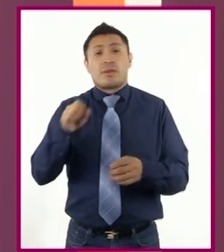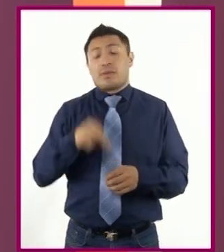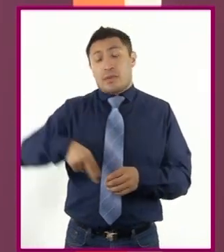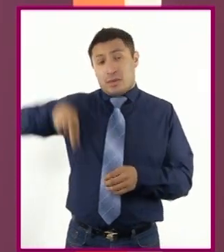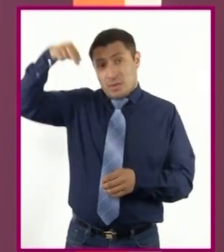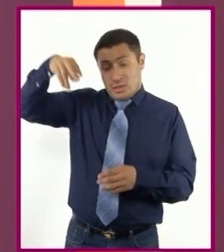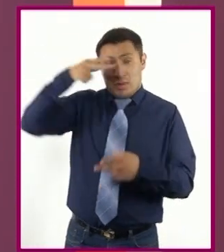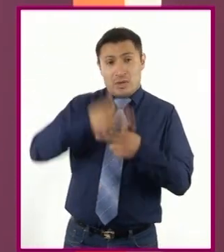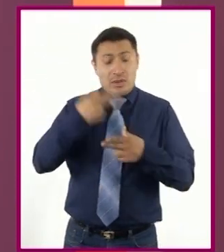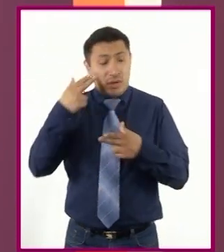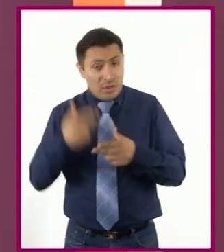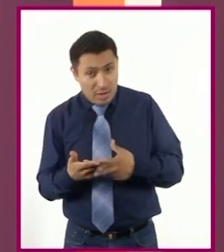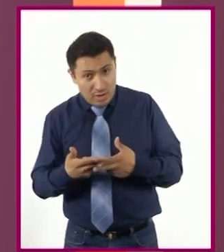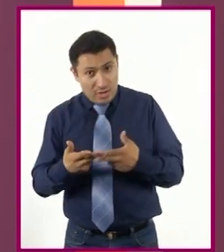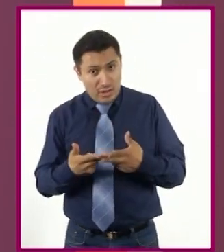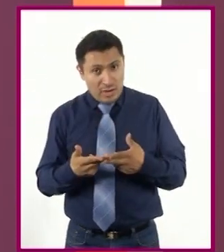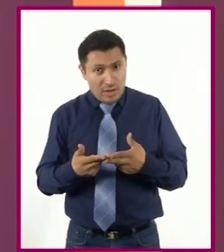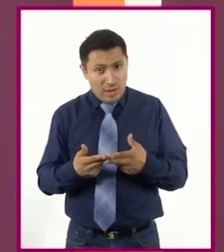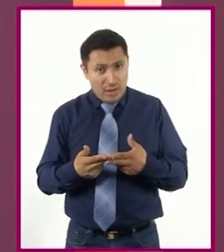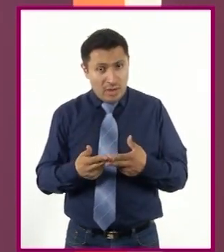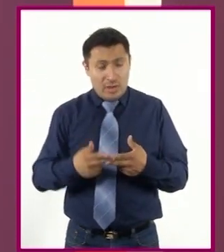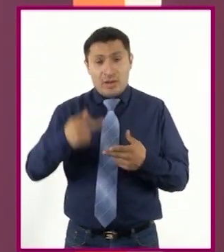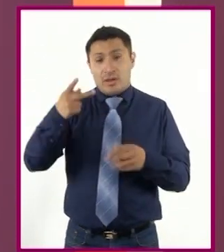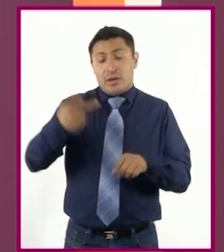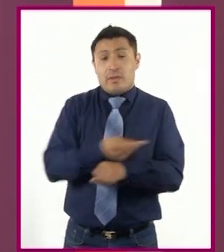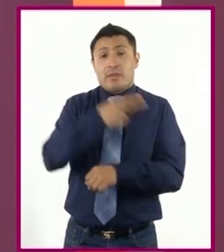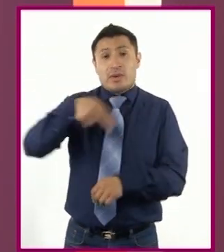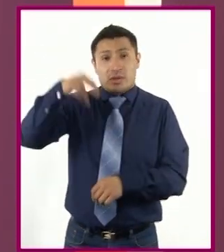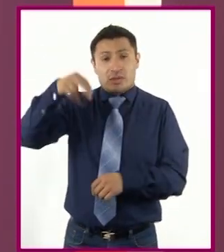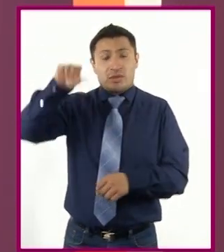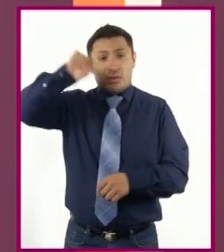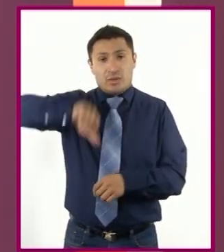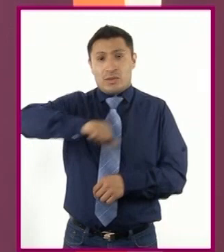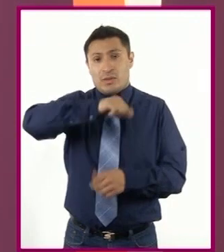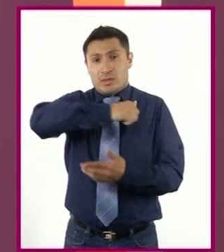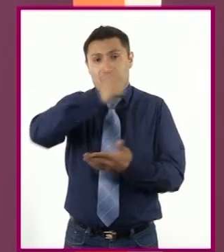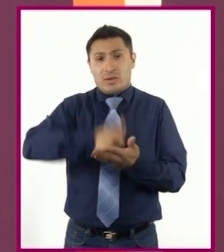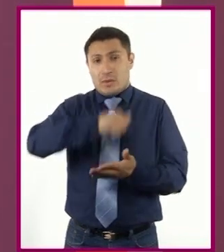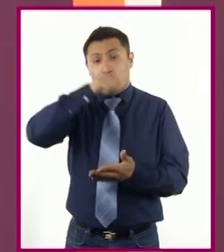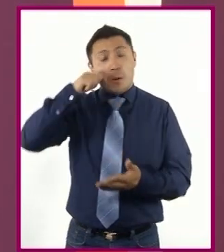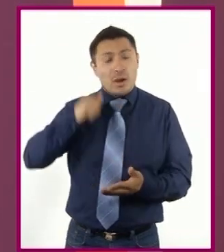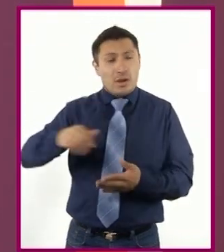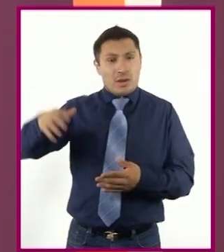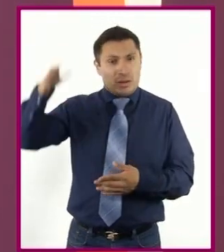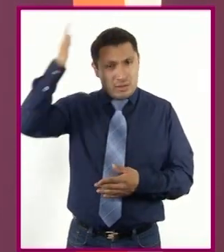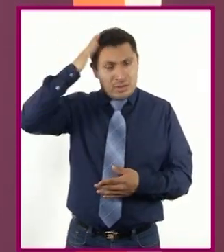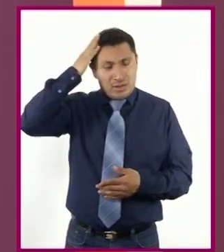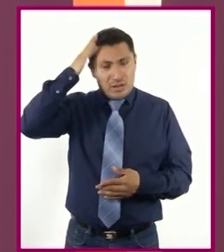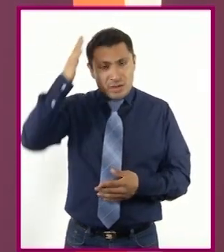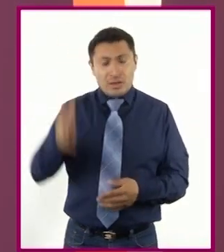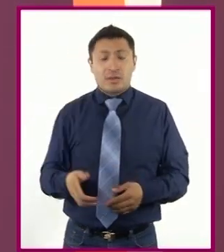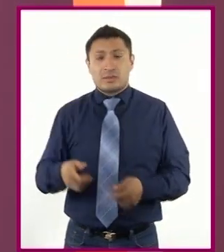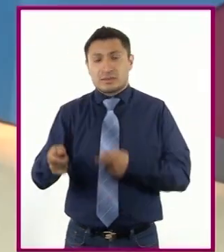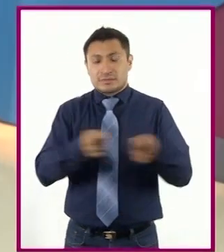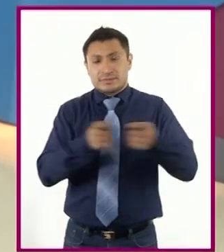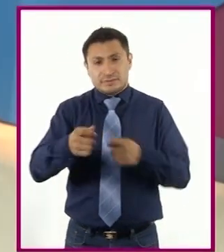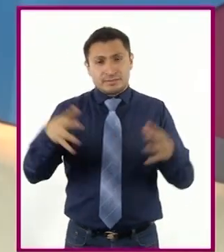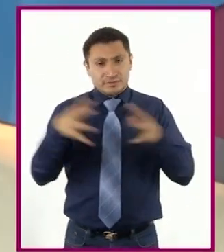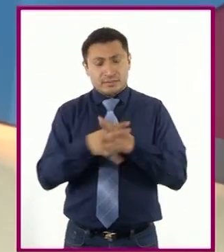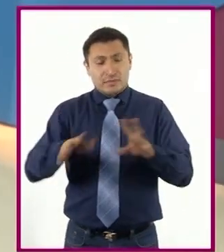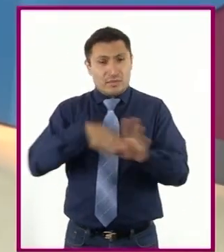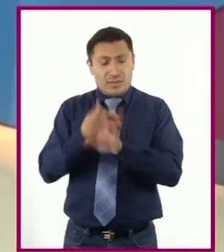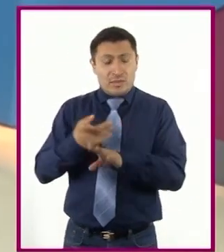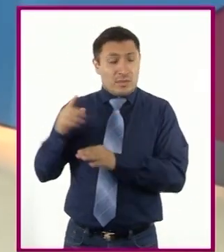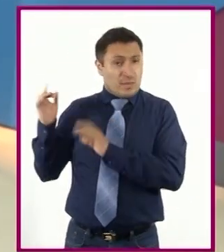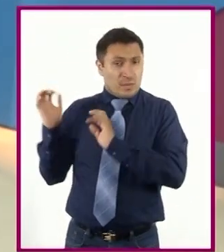norte hasta llegar a Paso del Norte, hoy Ciudad Juárez, desde donde dirigió la guerra contra los invasores. En la